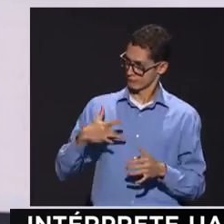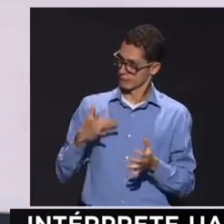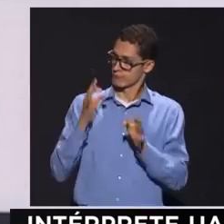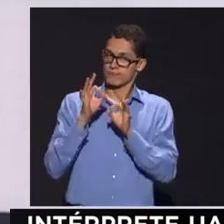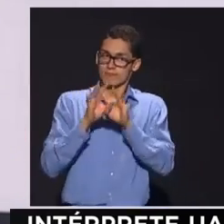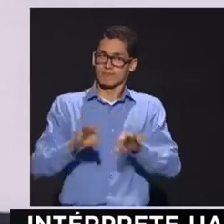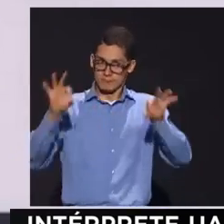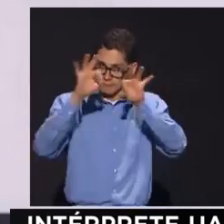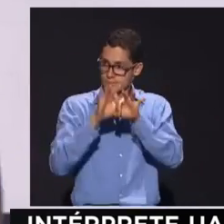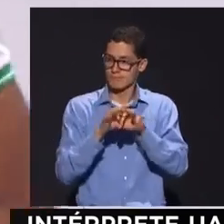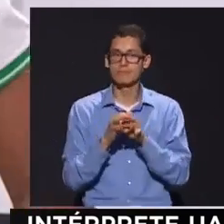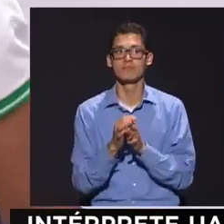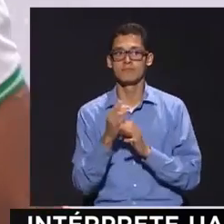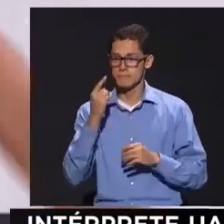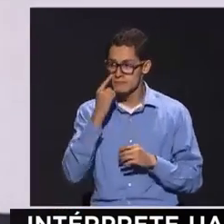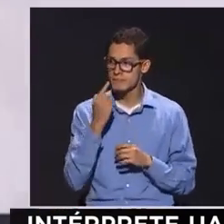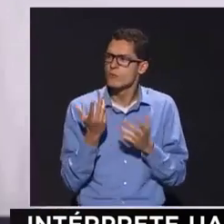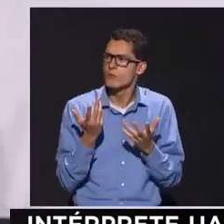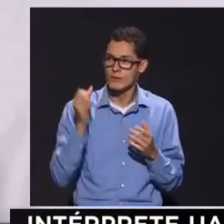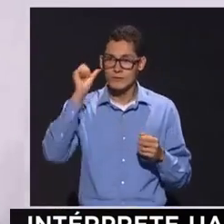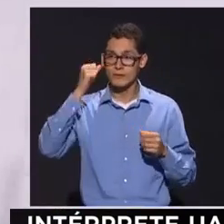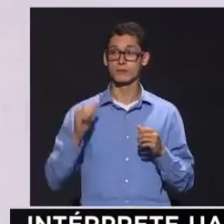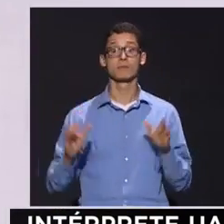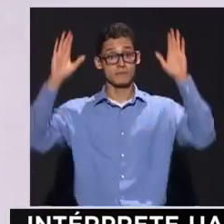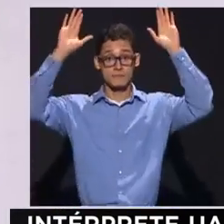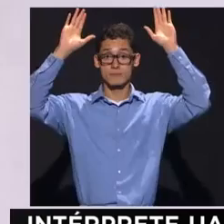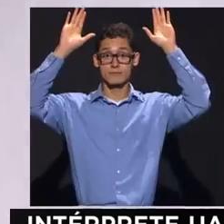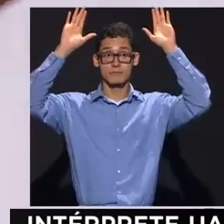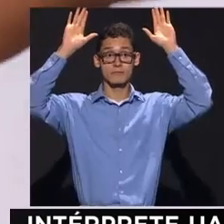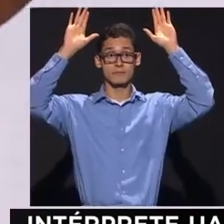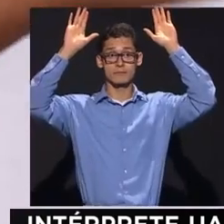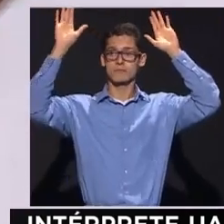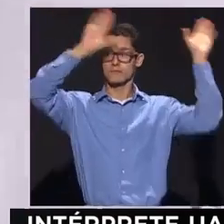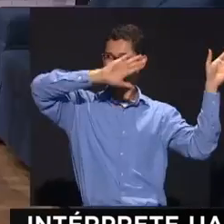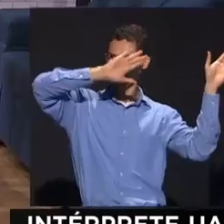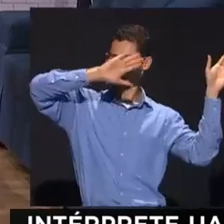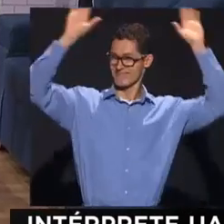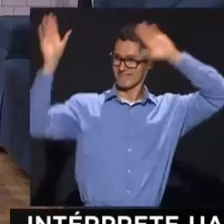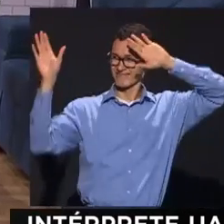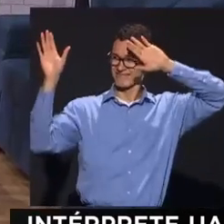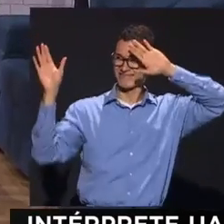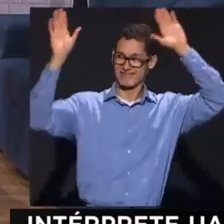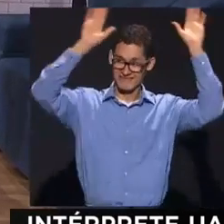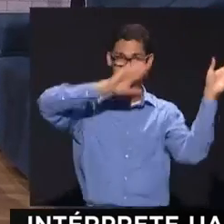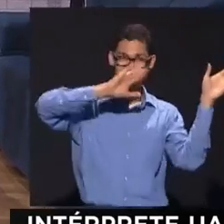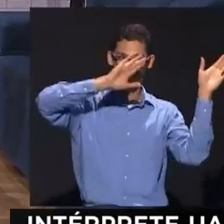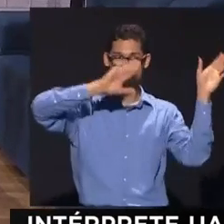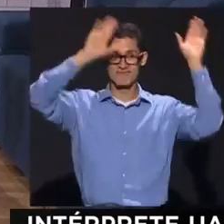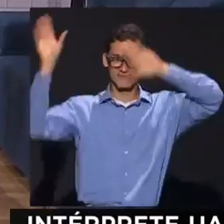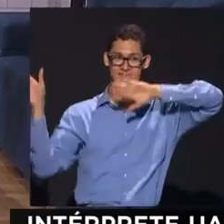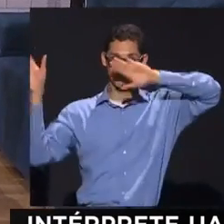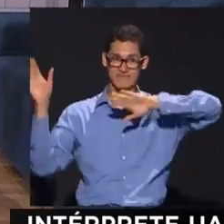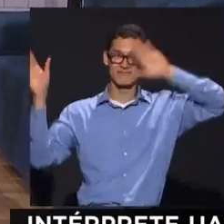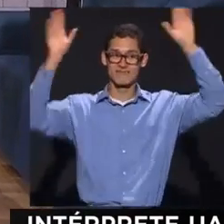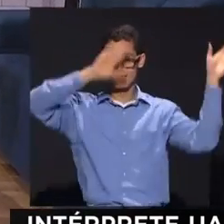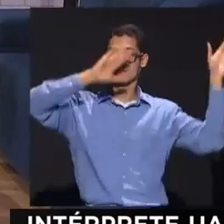que es la temática si tales como era mano arriba se repite ahí